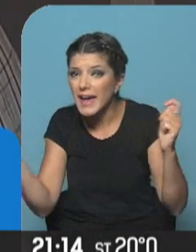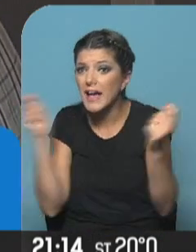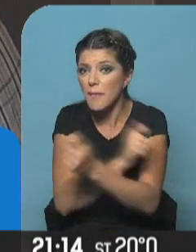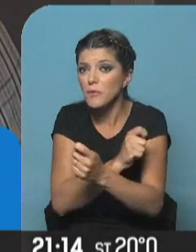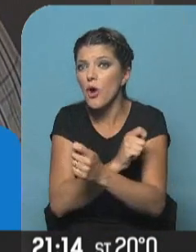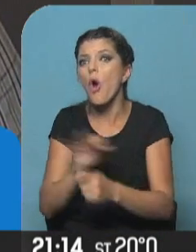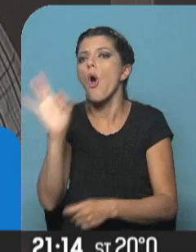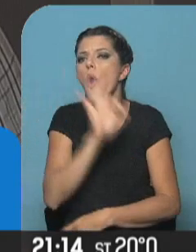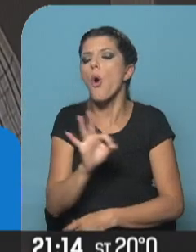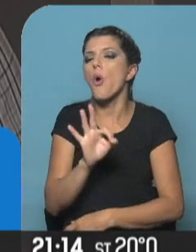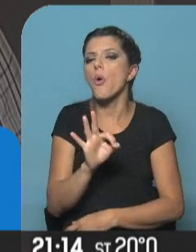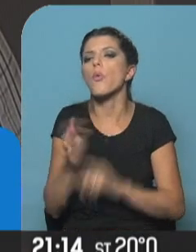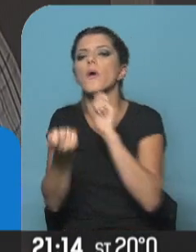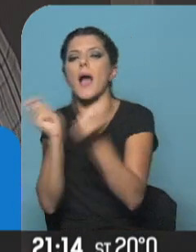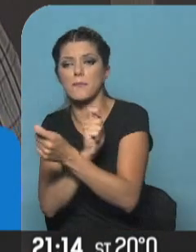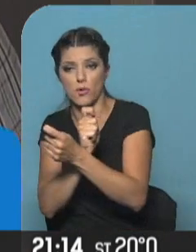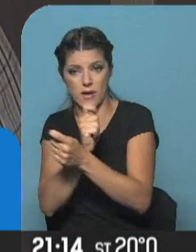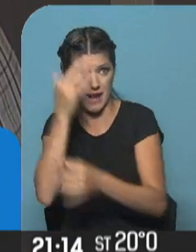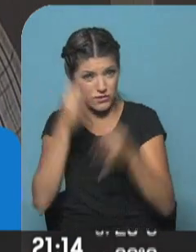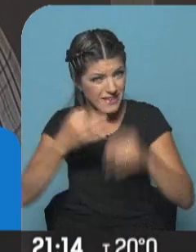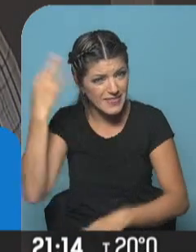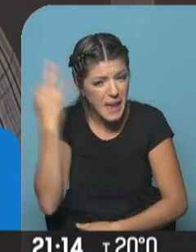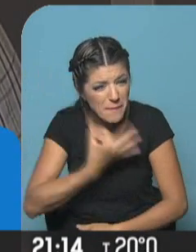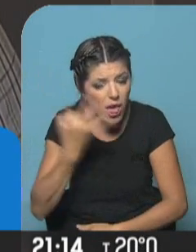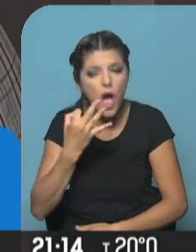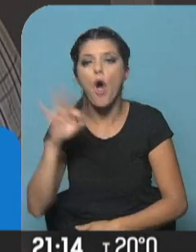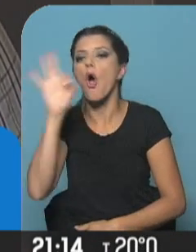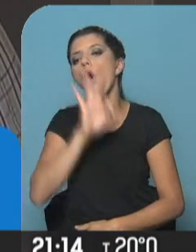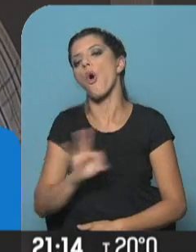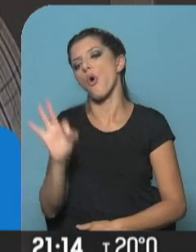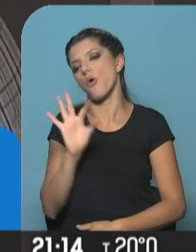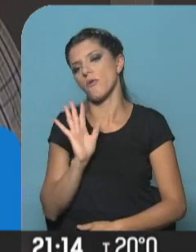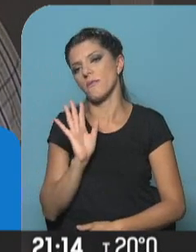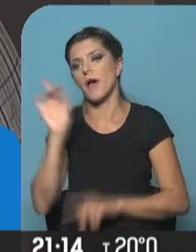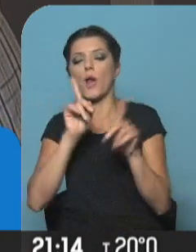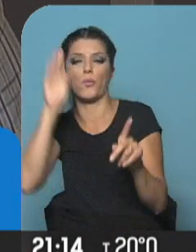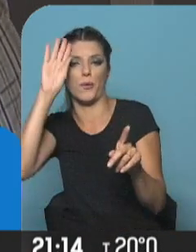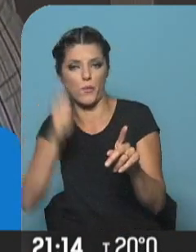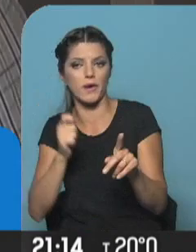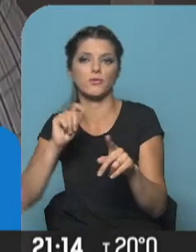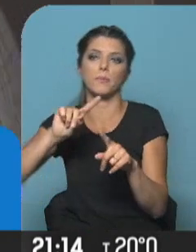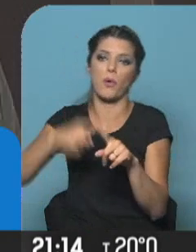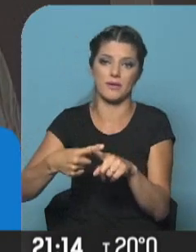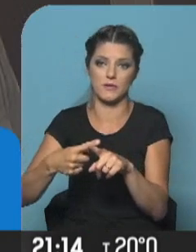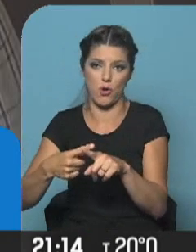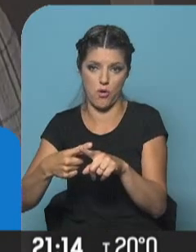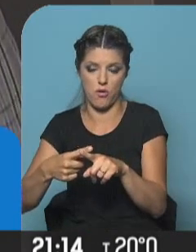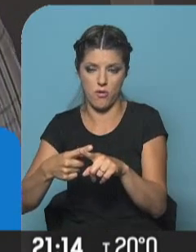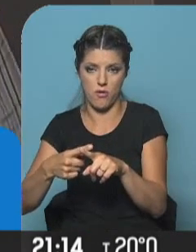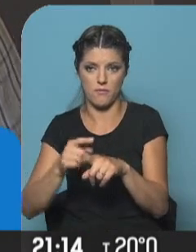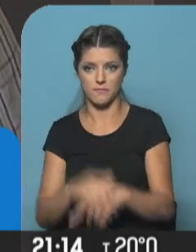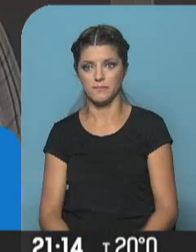principio de un verdadero cambio en el sistema judicial, o si es una maniobra de algunos jueces o de algunos funcionarios como para